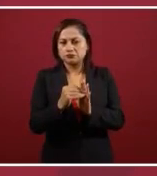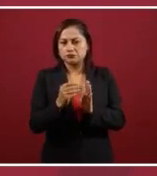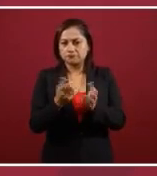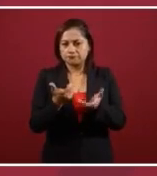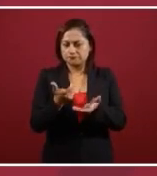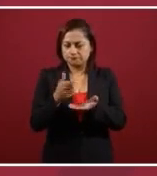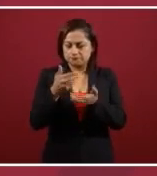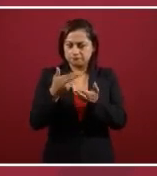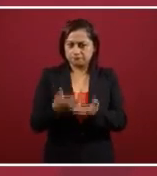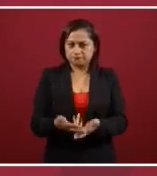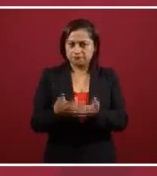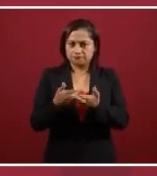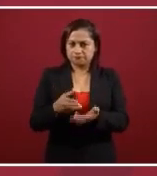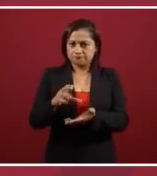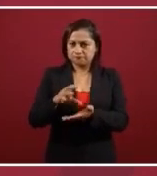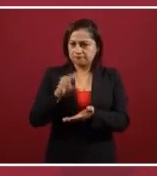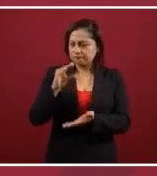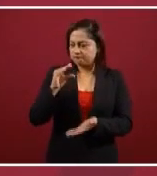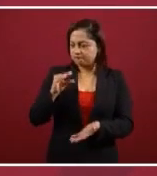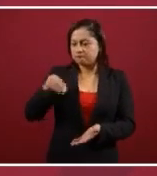ganancia estratosférica.